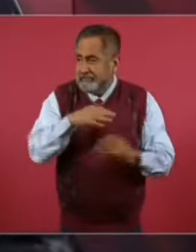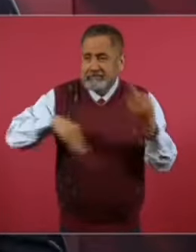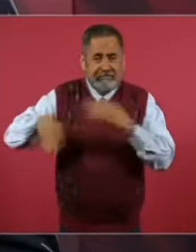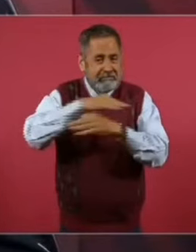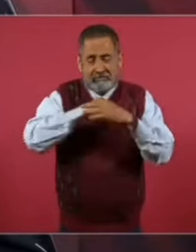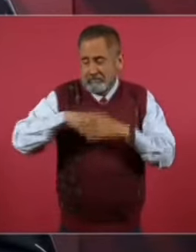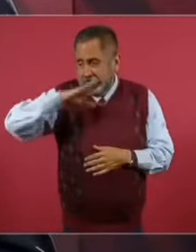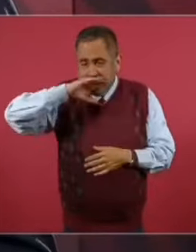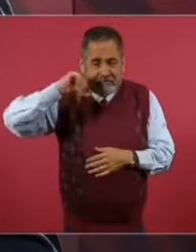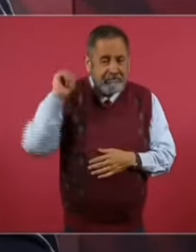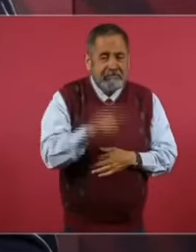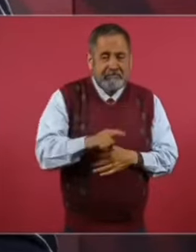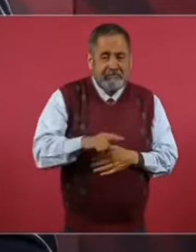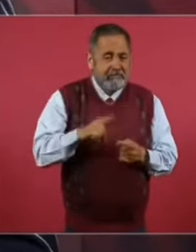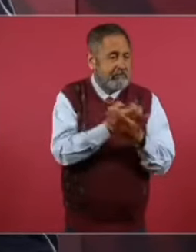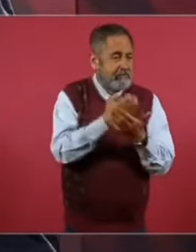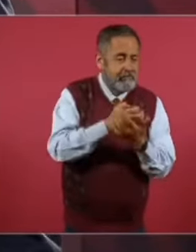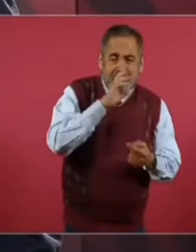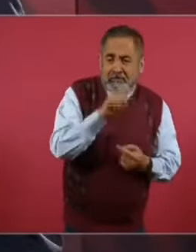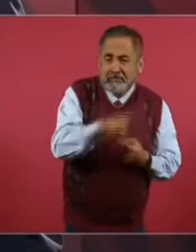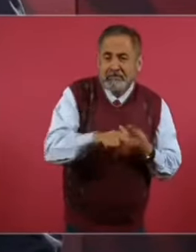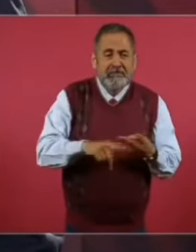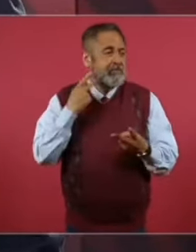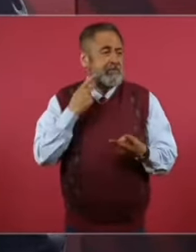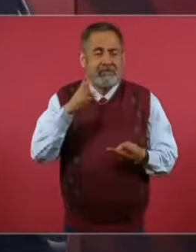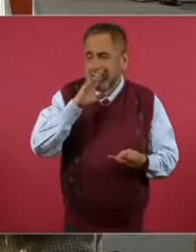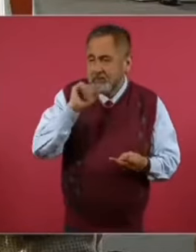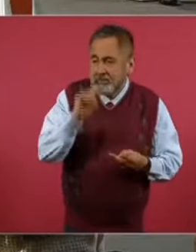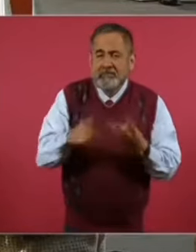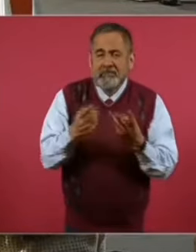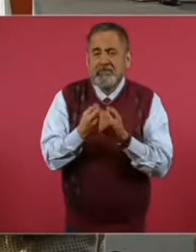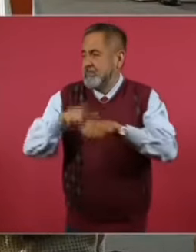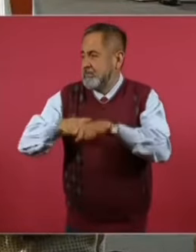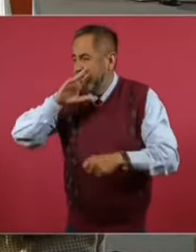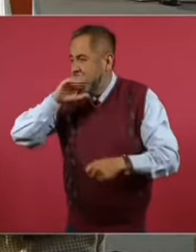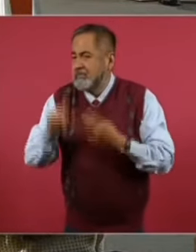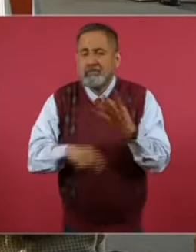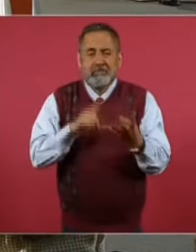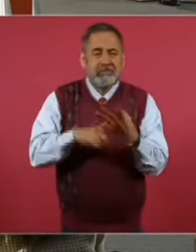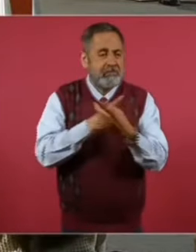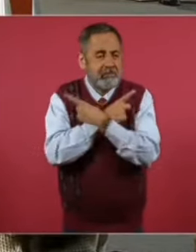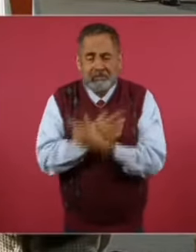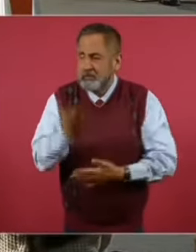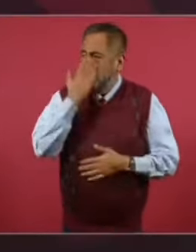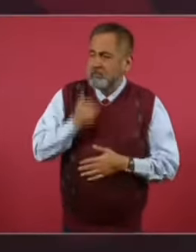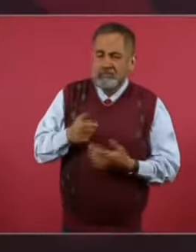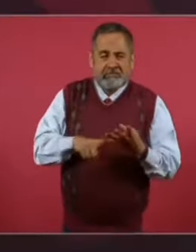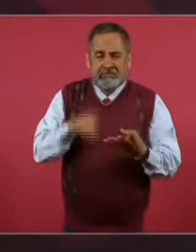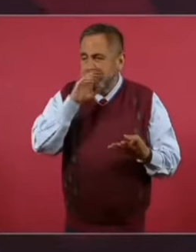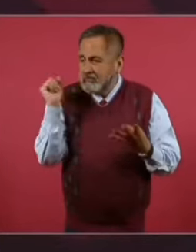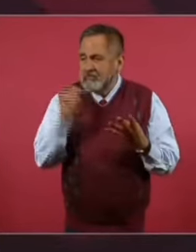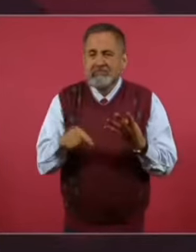generalizado en lo económico en lo político en lo social en pérdida de